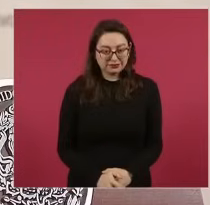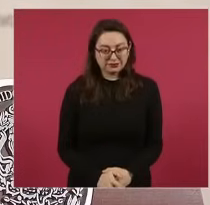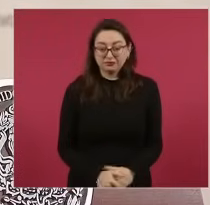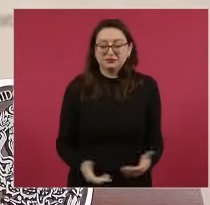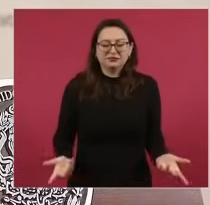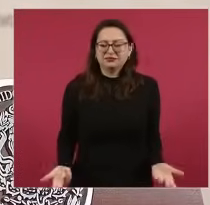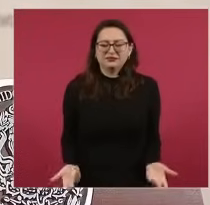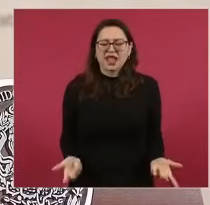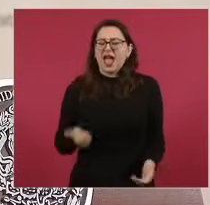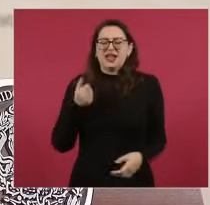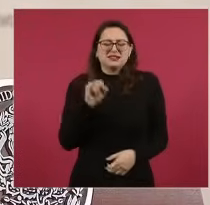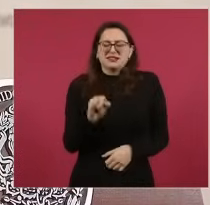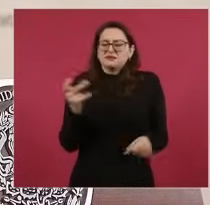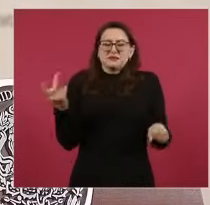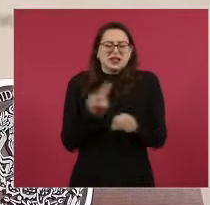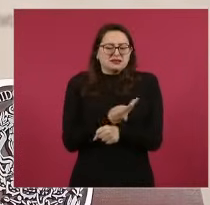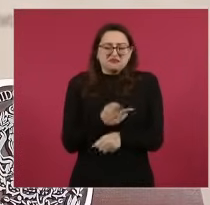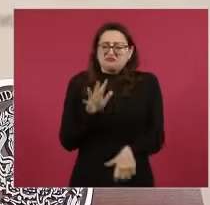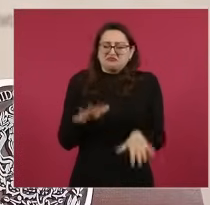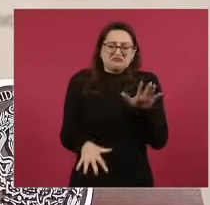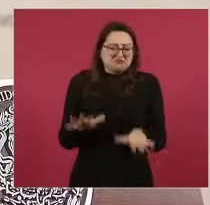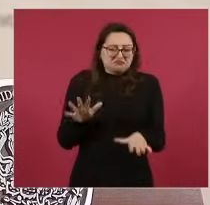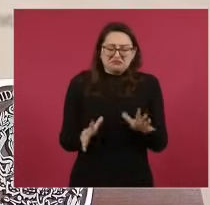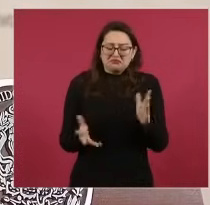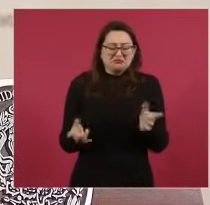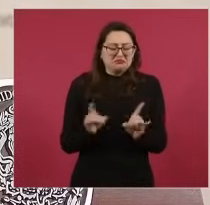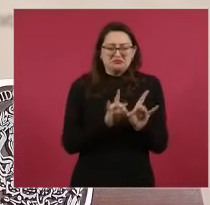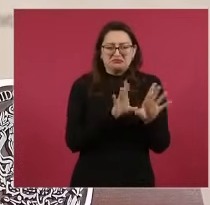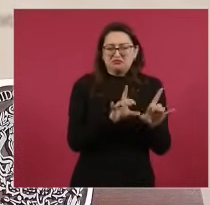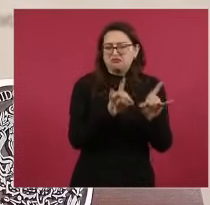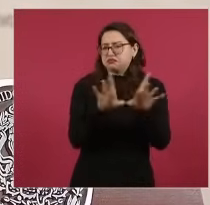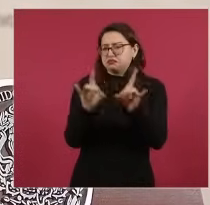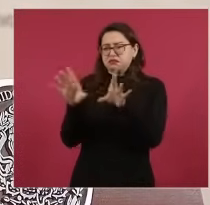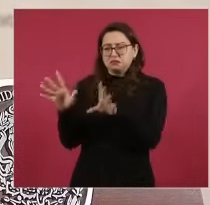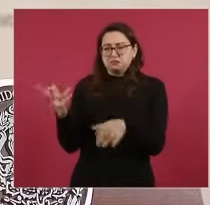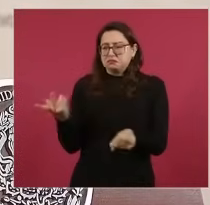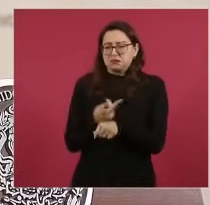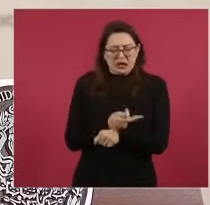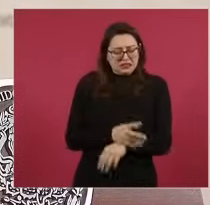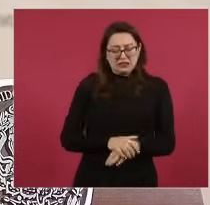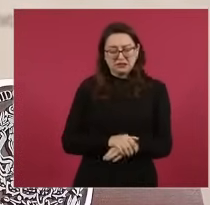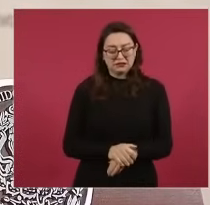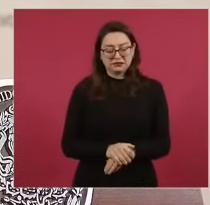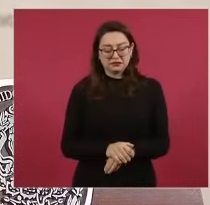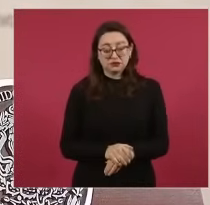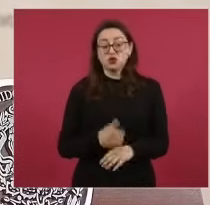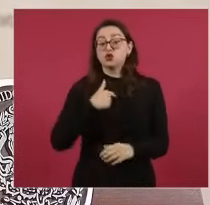como en todos lados. Entonces, lo que estoy planteando es, a ver,